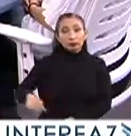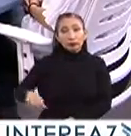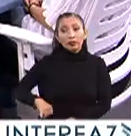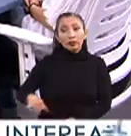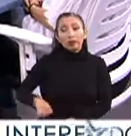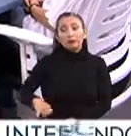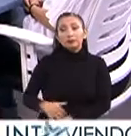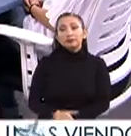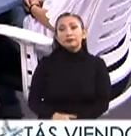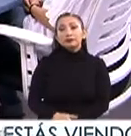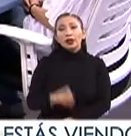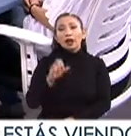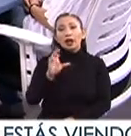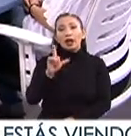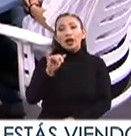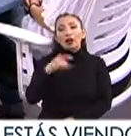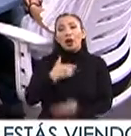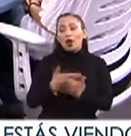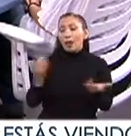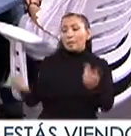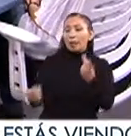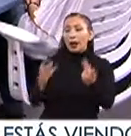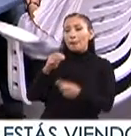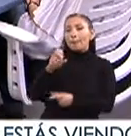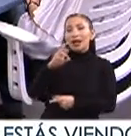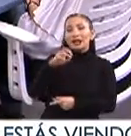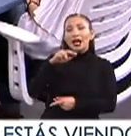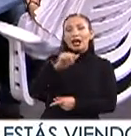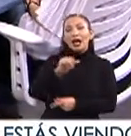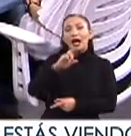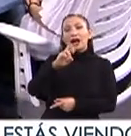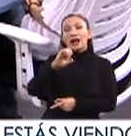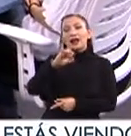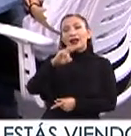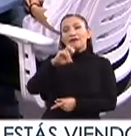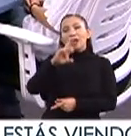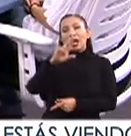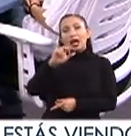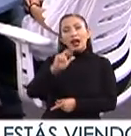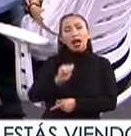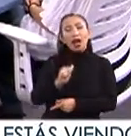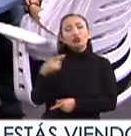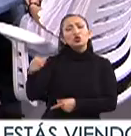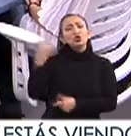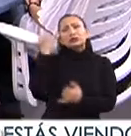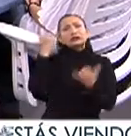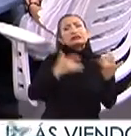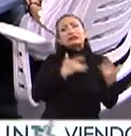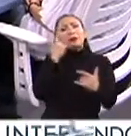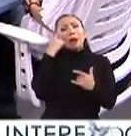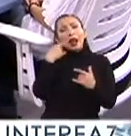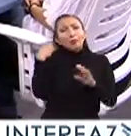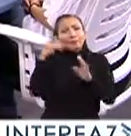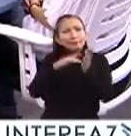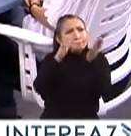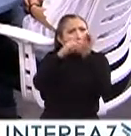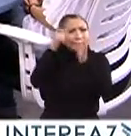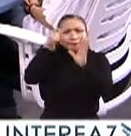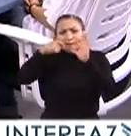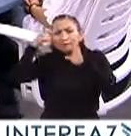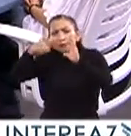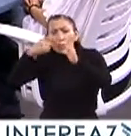interesante tenerte, León, y bueno, pues me gustaría preguntarle a Mariana Rivera qué te nació para poder hacer este documental de